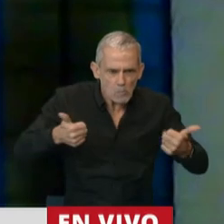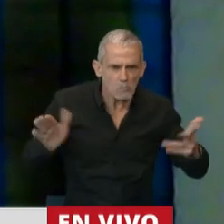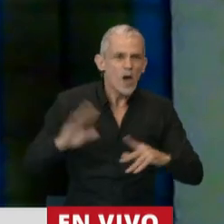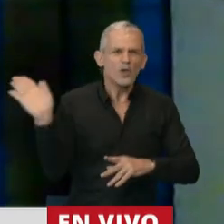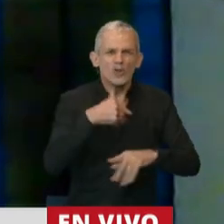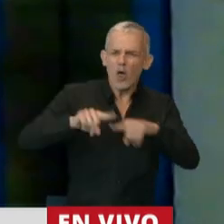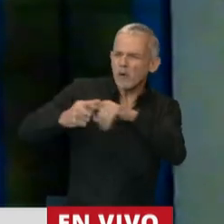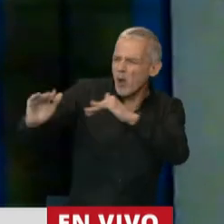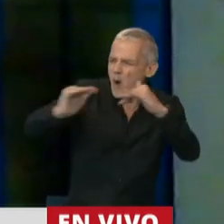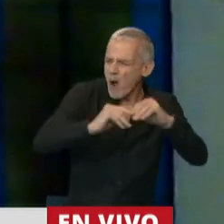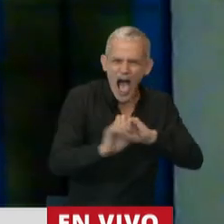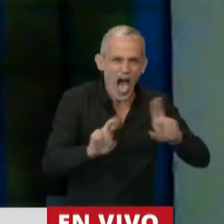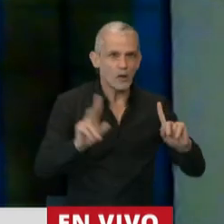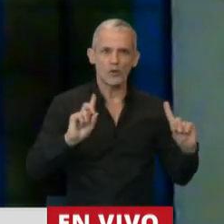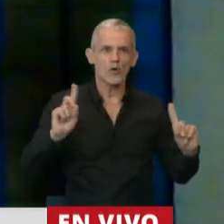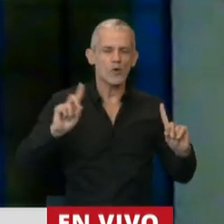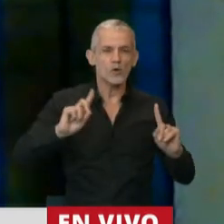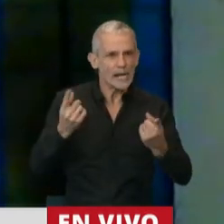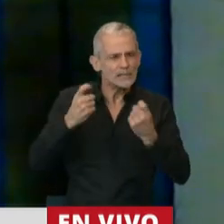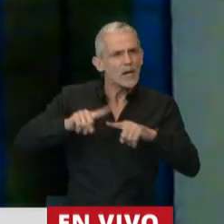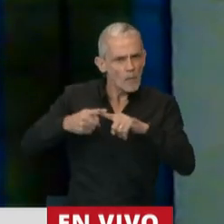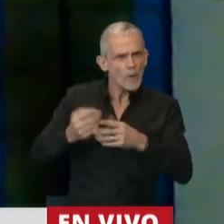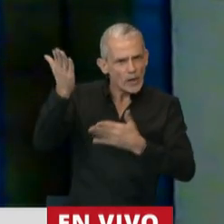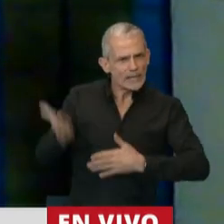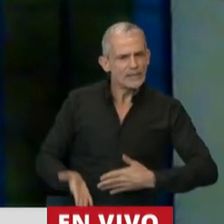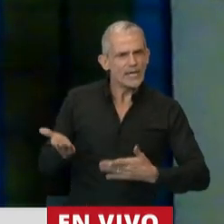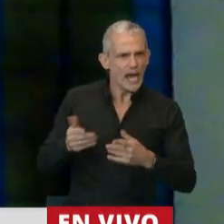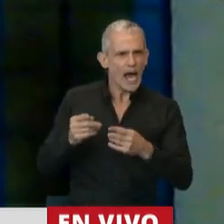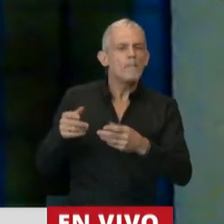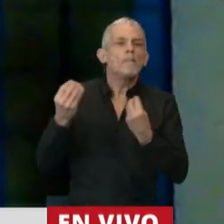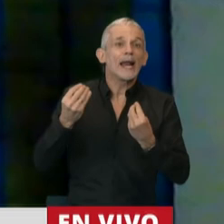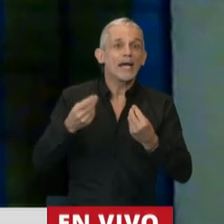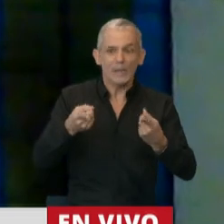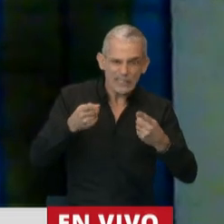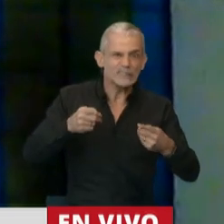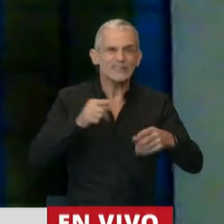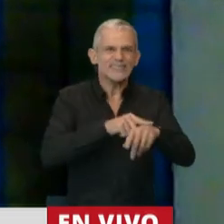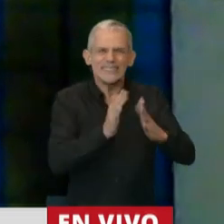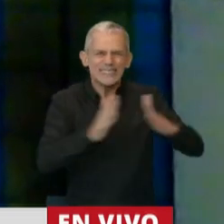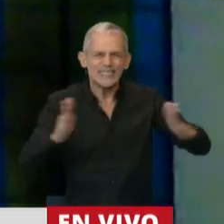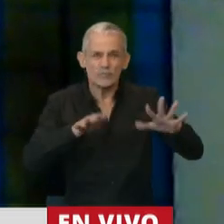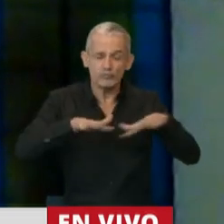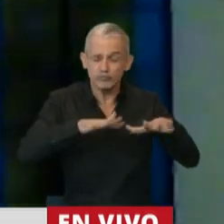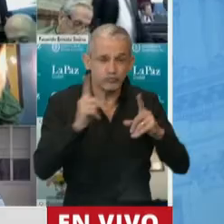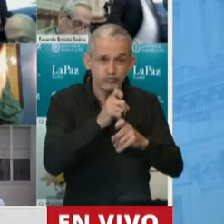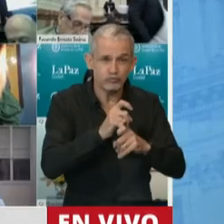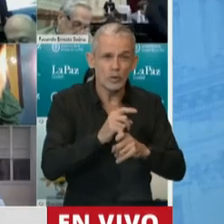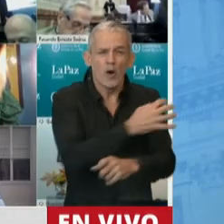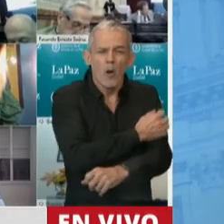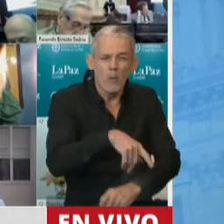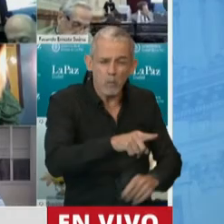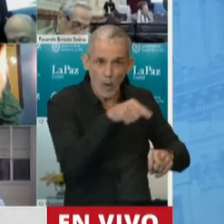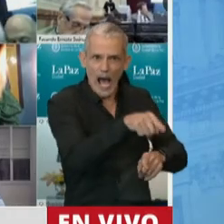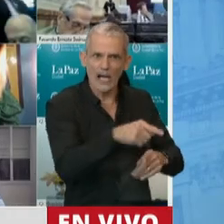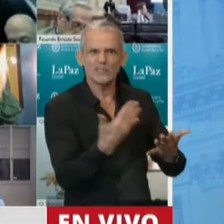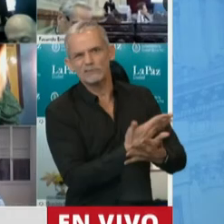los políticos son iguales. Necesitamos la política para que esta crisis no la paguen los que menos tienen, los que